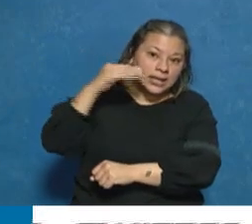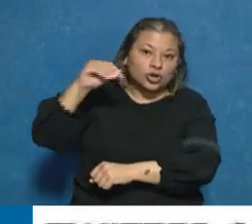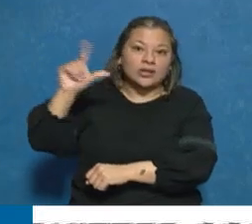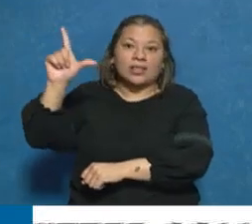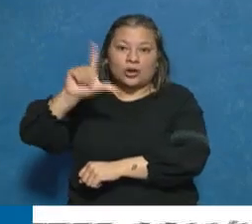este lunes